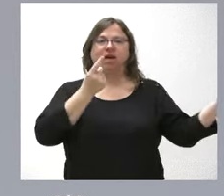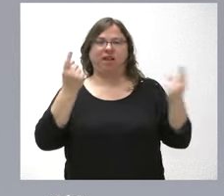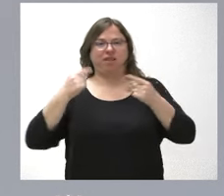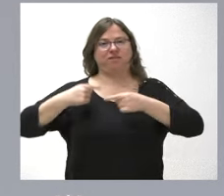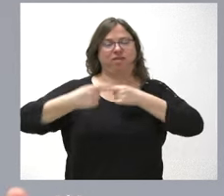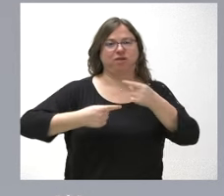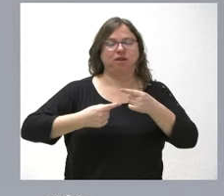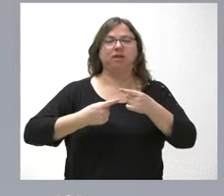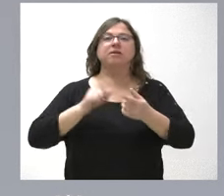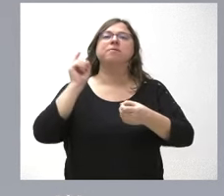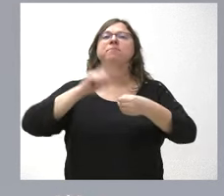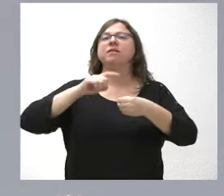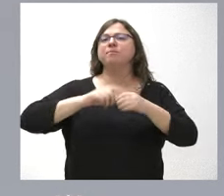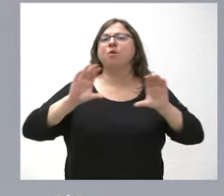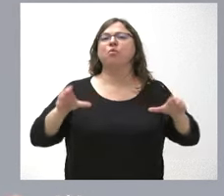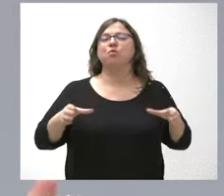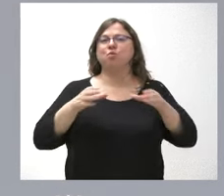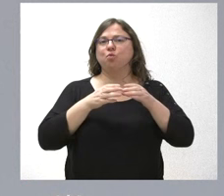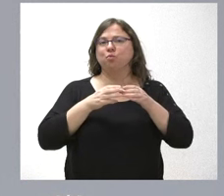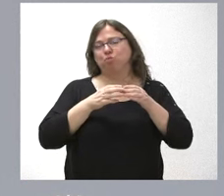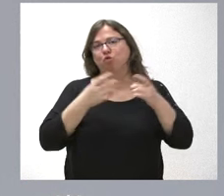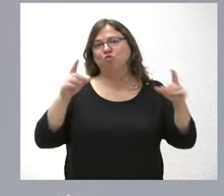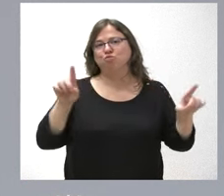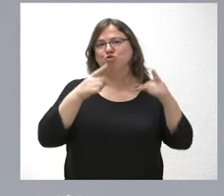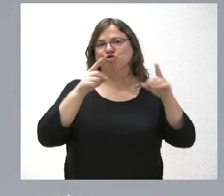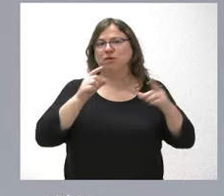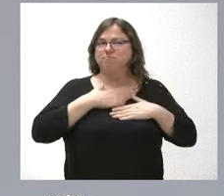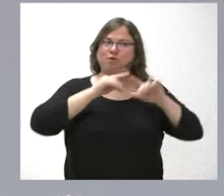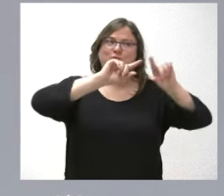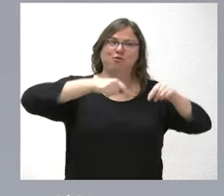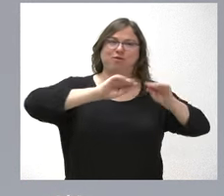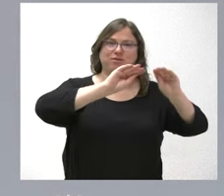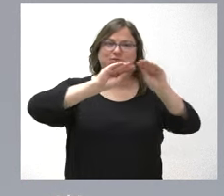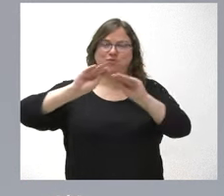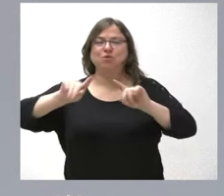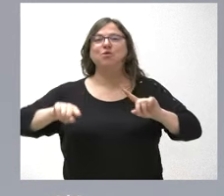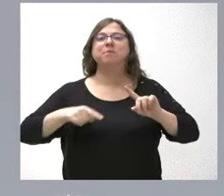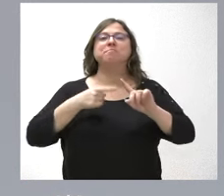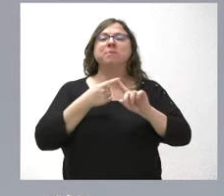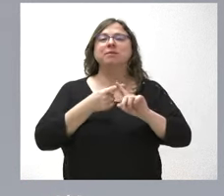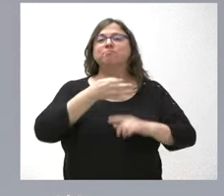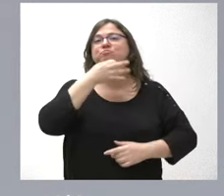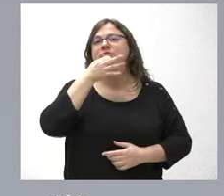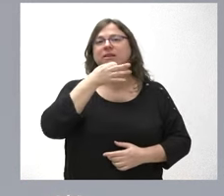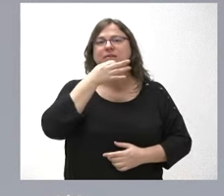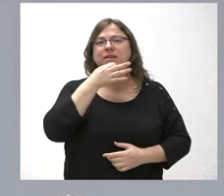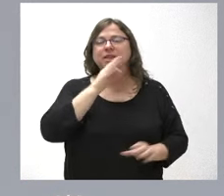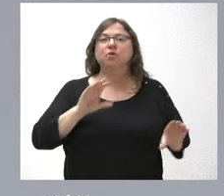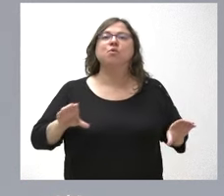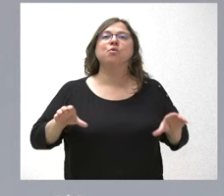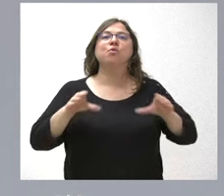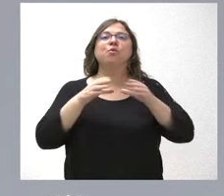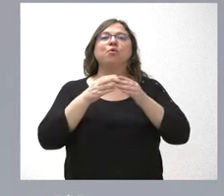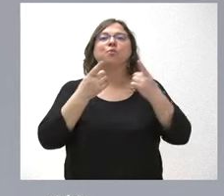con la presencia de grupos musicales propios provinciales y por la tarde un grupo de